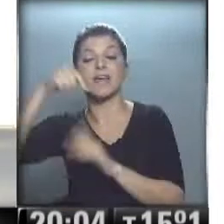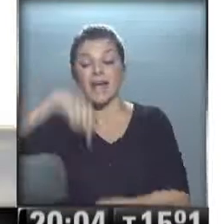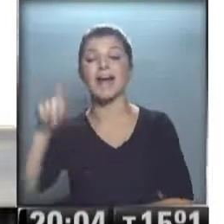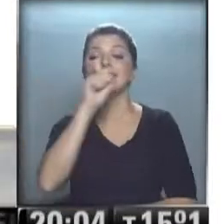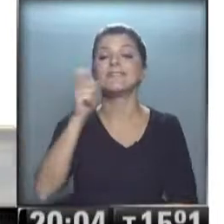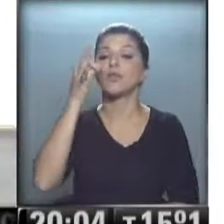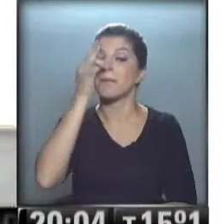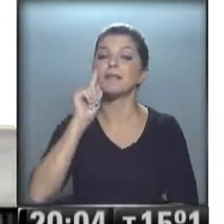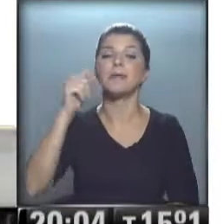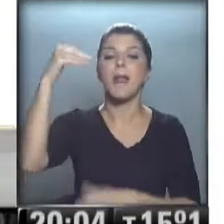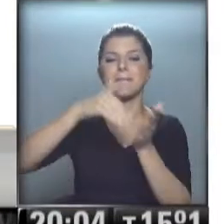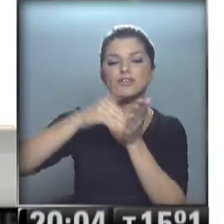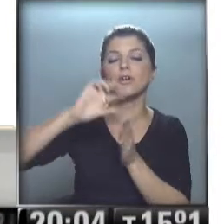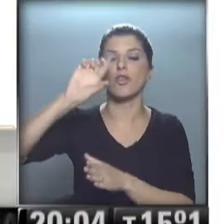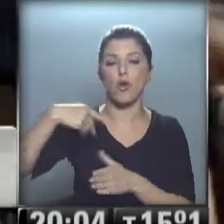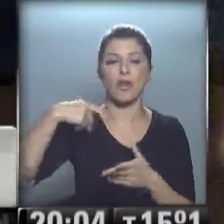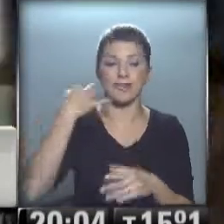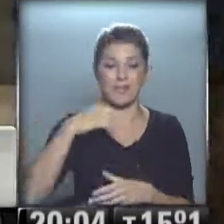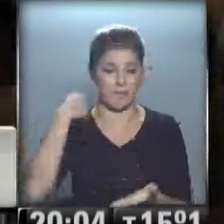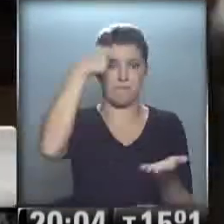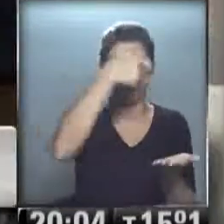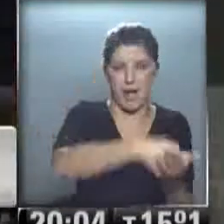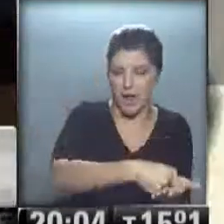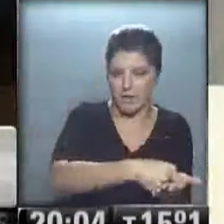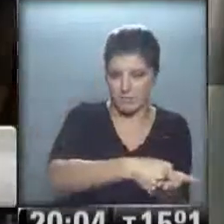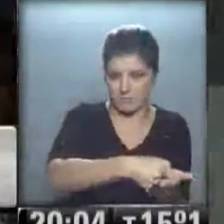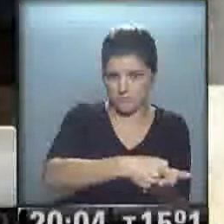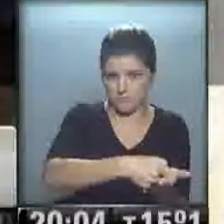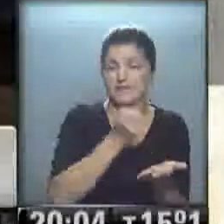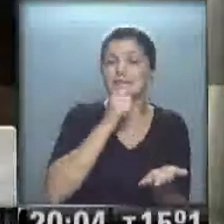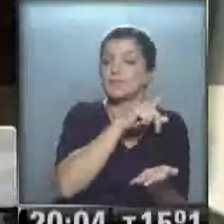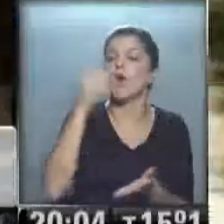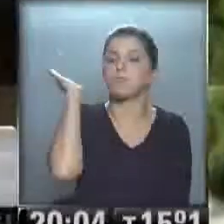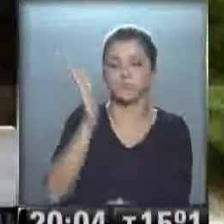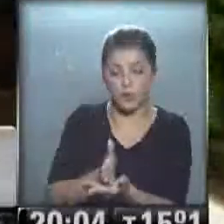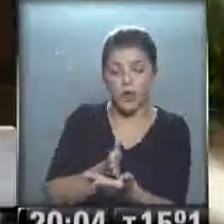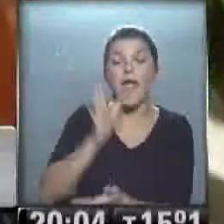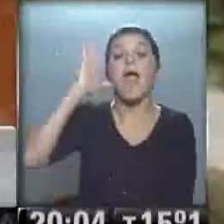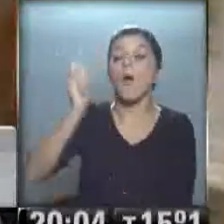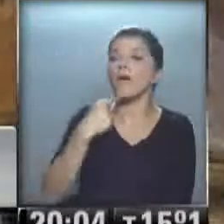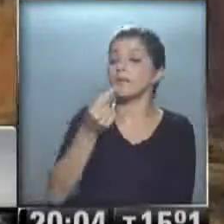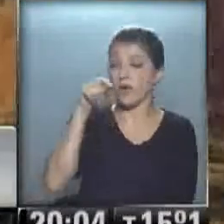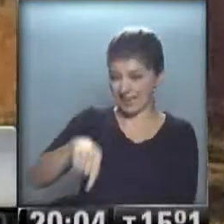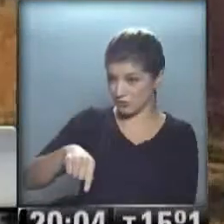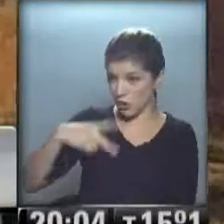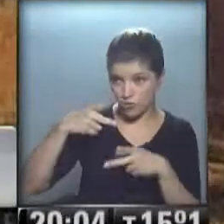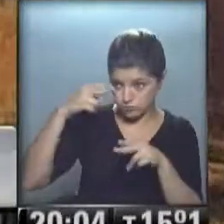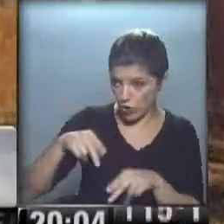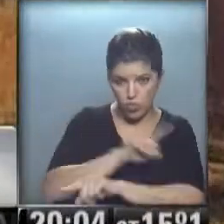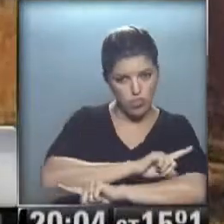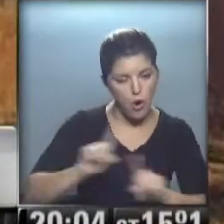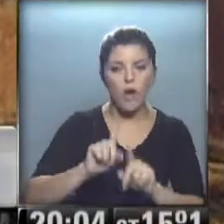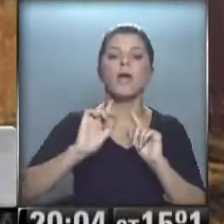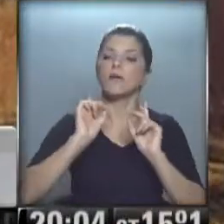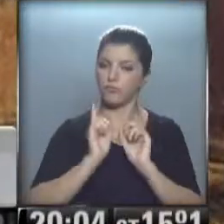mil millones de dólares, exponiendo a los funcionarios a responsabilidades penales. El juez no solo no concedió la suspensión de la sentencia, sino que además